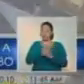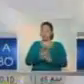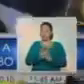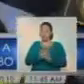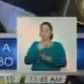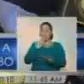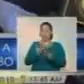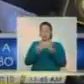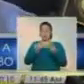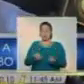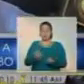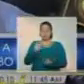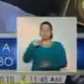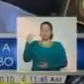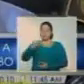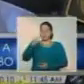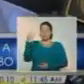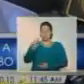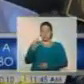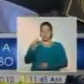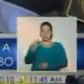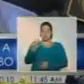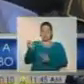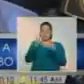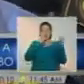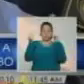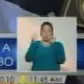que puedo pedir. Es la verdad verdadera que aquí se están